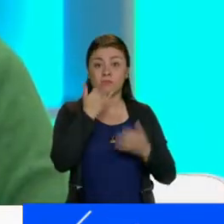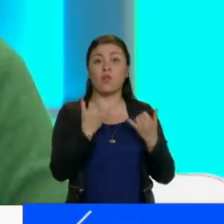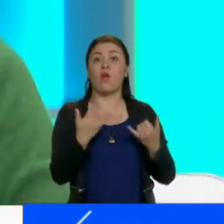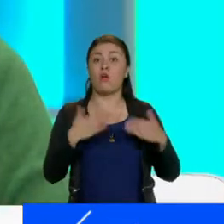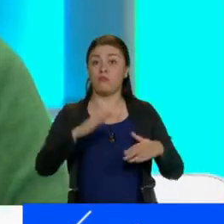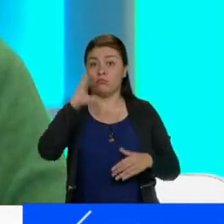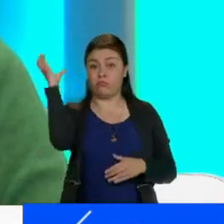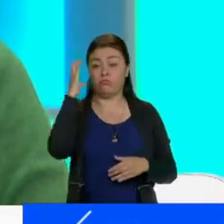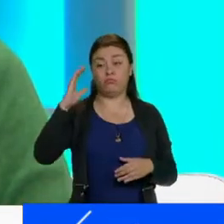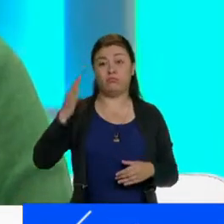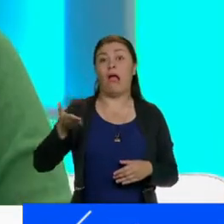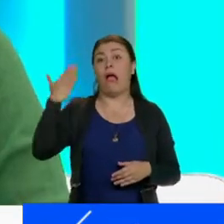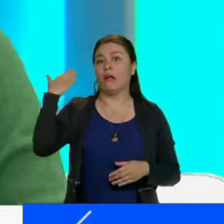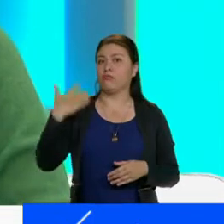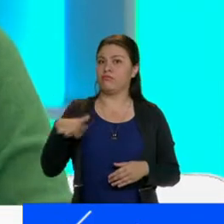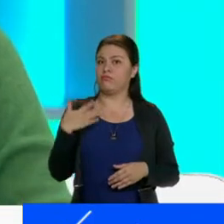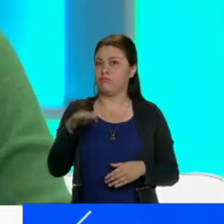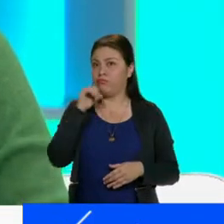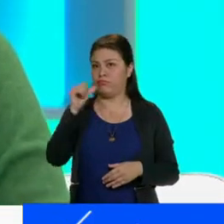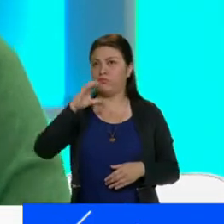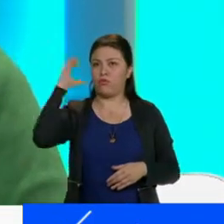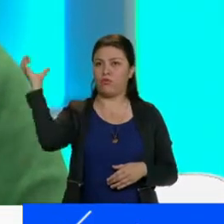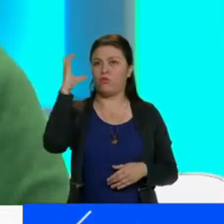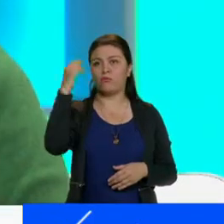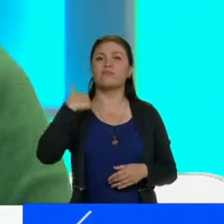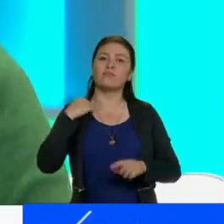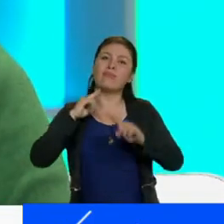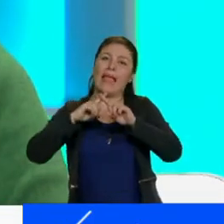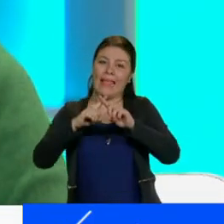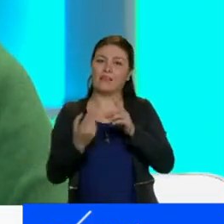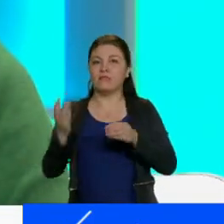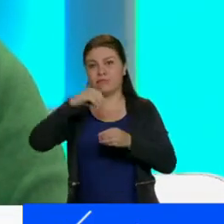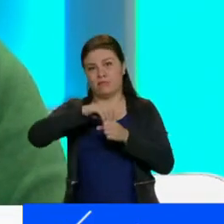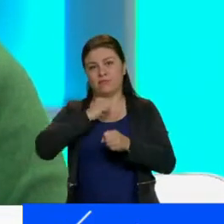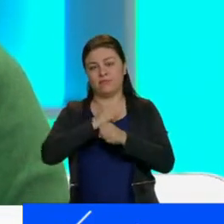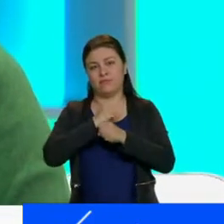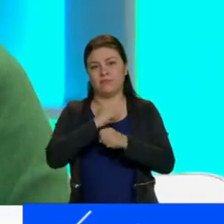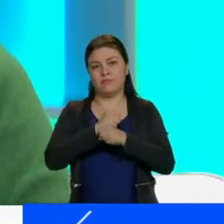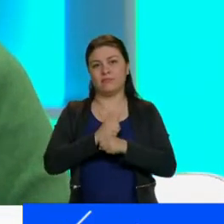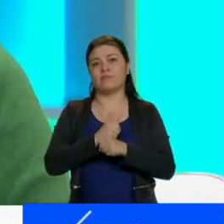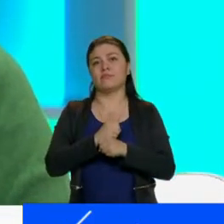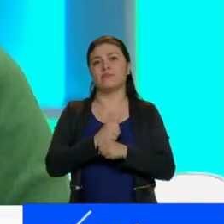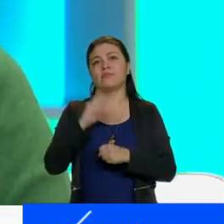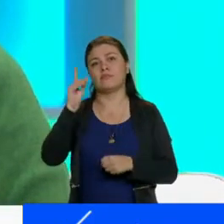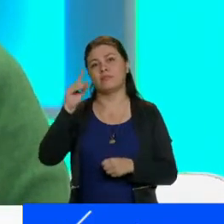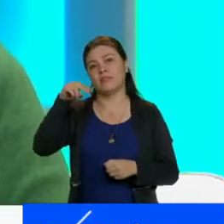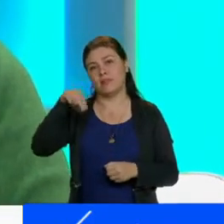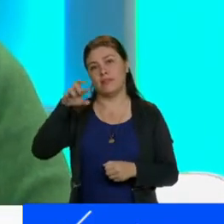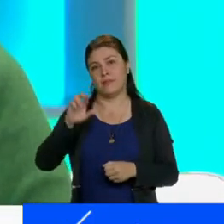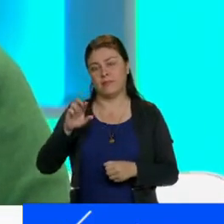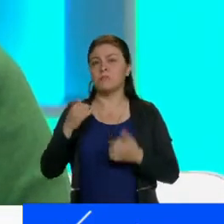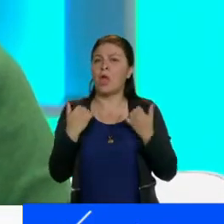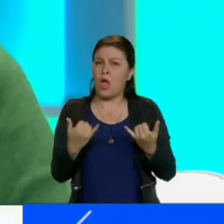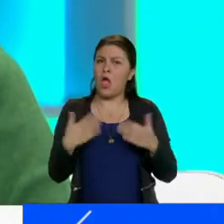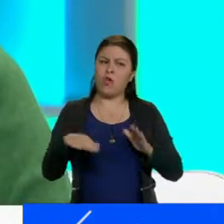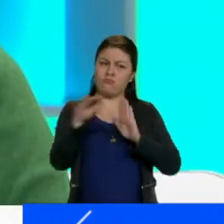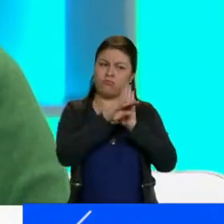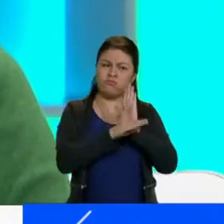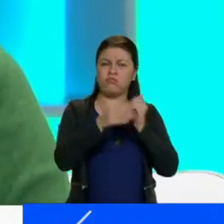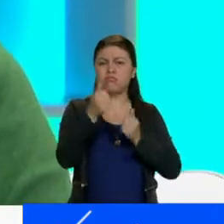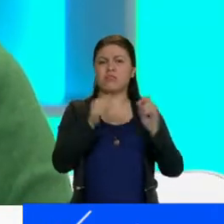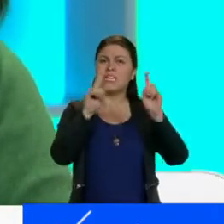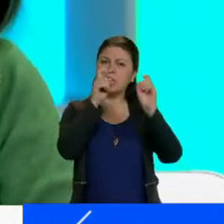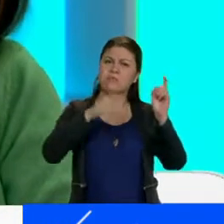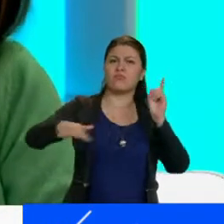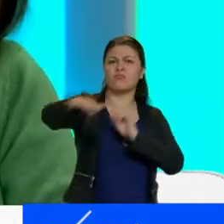mucho desde incluso aquel entonces en el que yo estuve en planeación. Hoy cuenta con una política de cambio climático que en